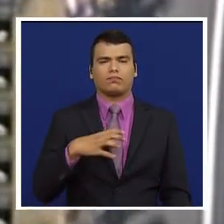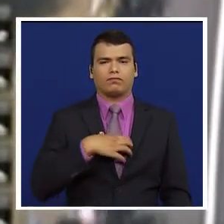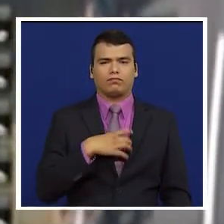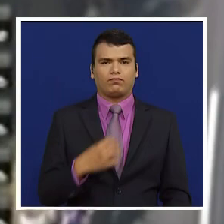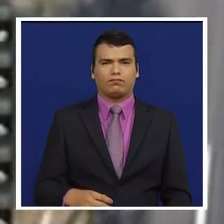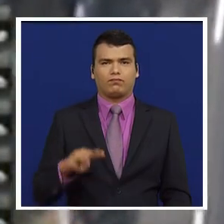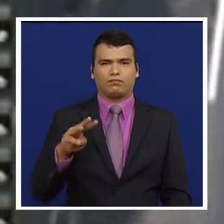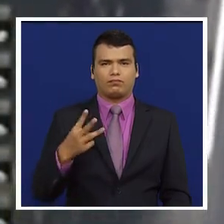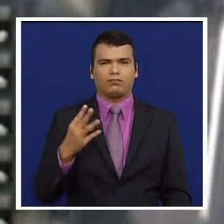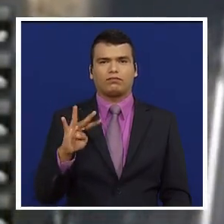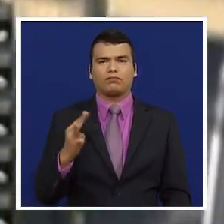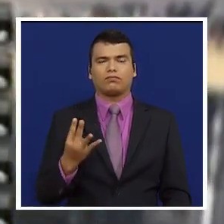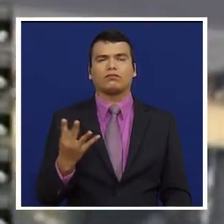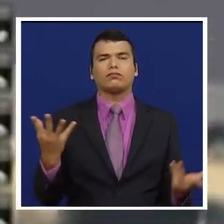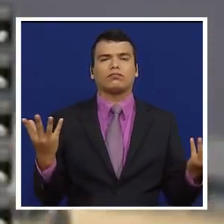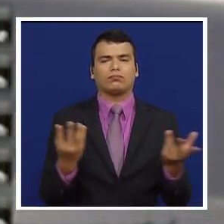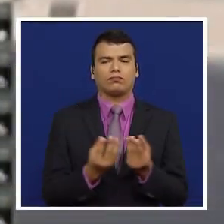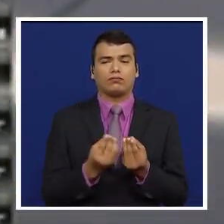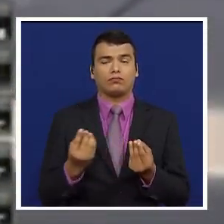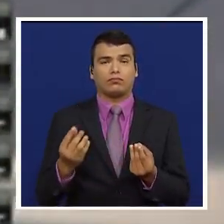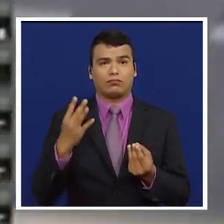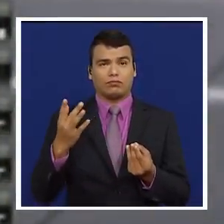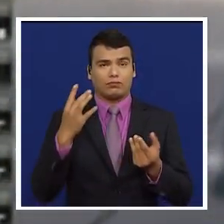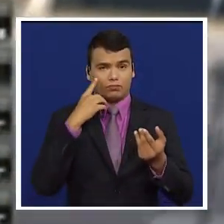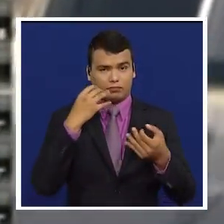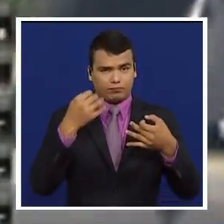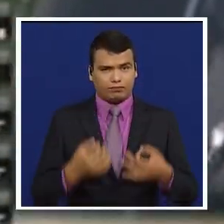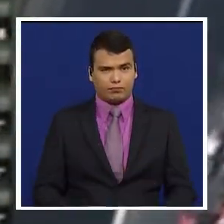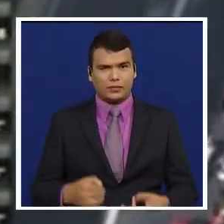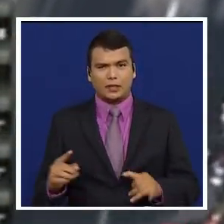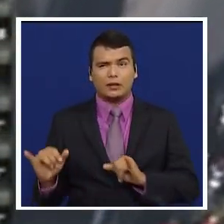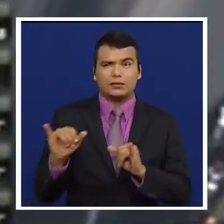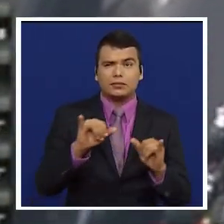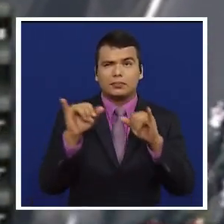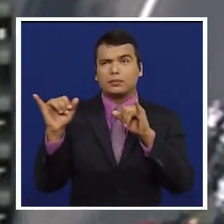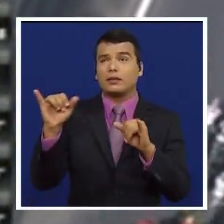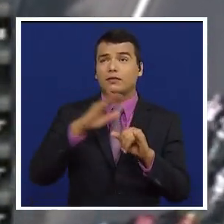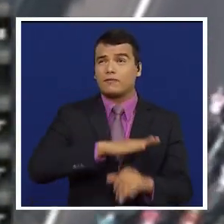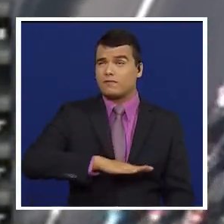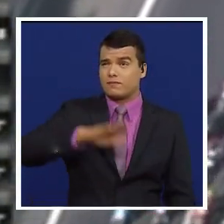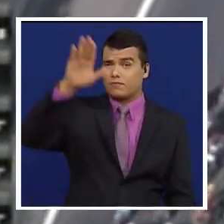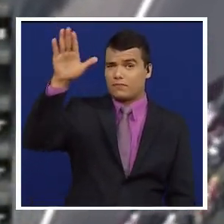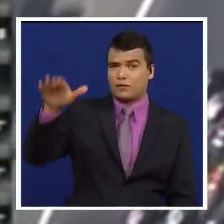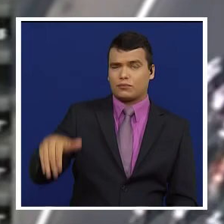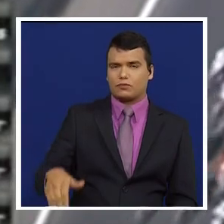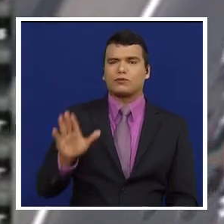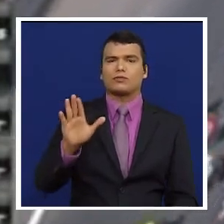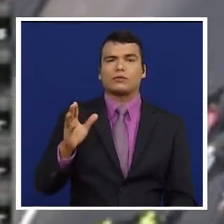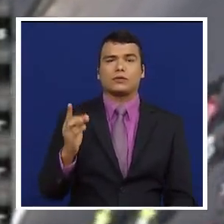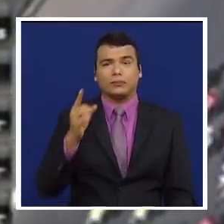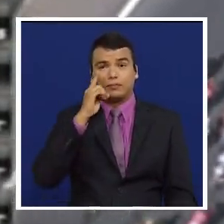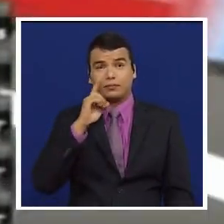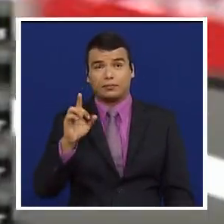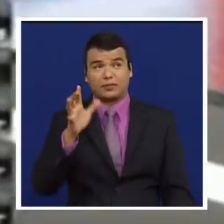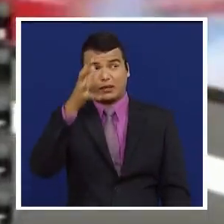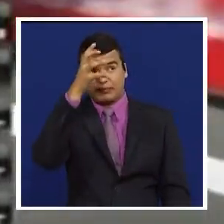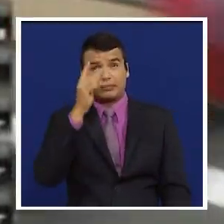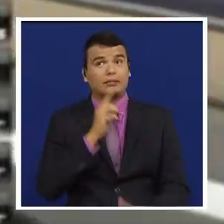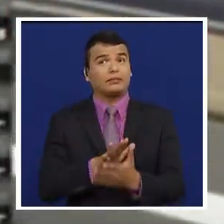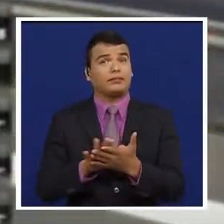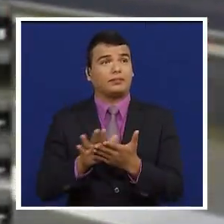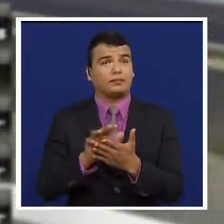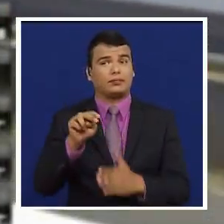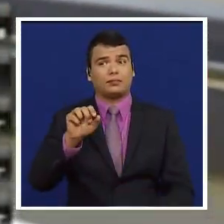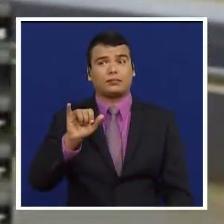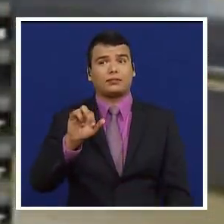tercera y cuarta categoría, pero la carrera se definirá en el ascenso final. Los expertos consideran que en esta fracción, Nairo